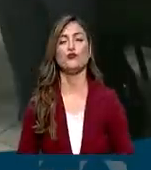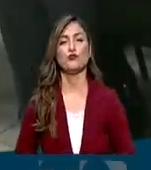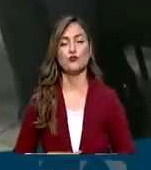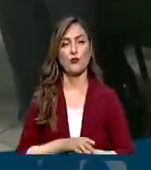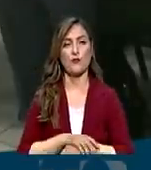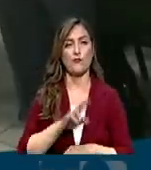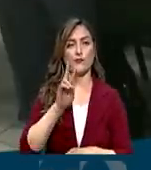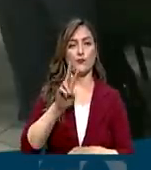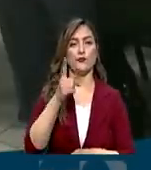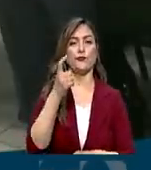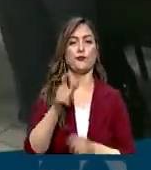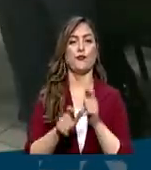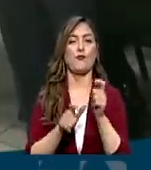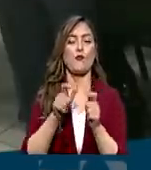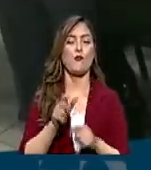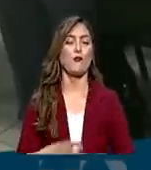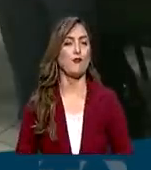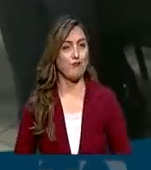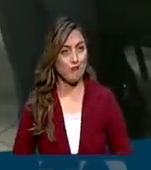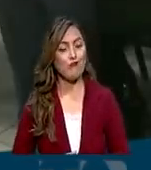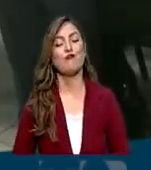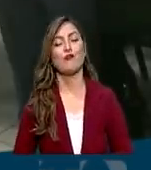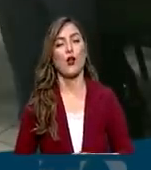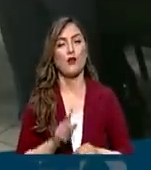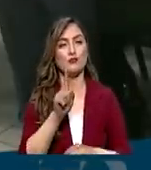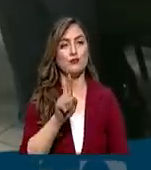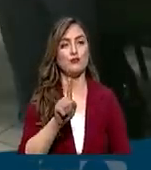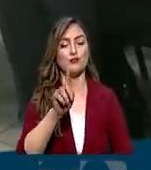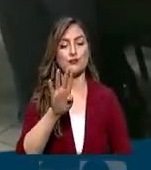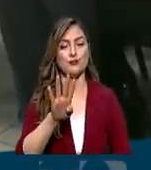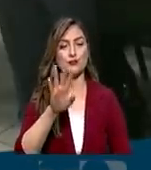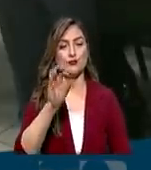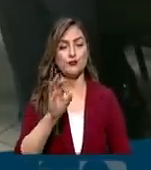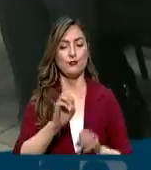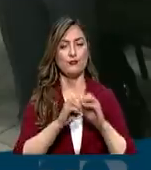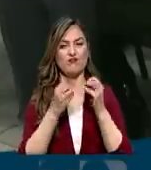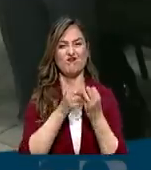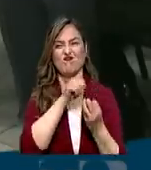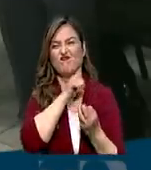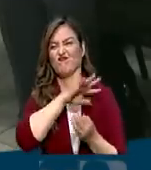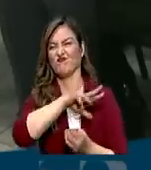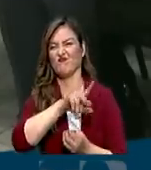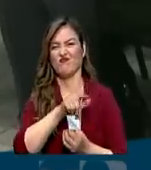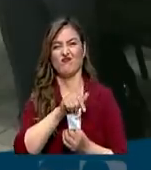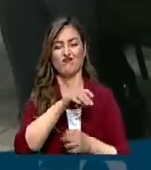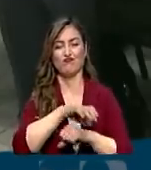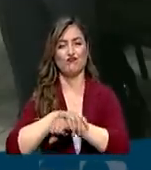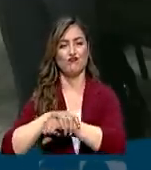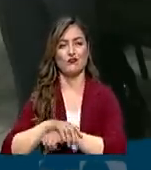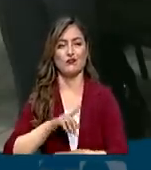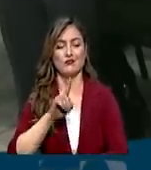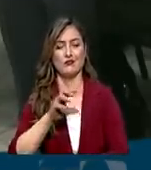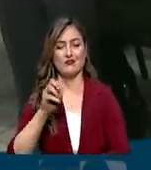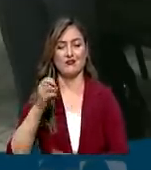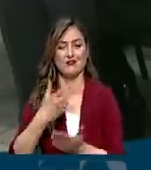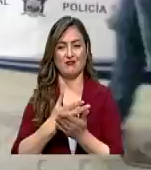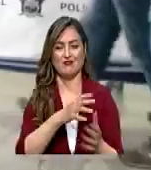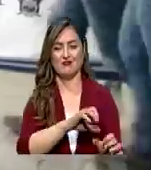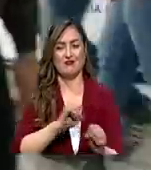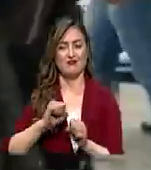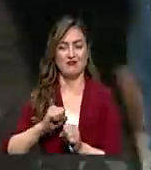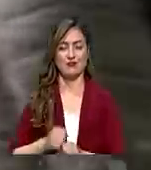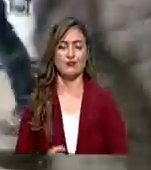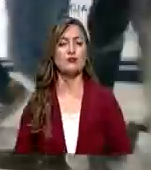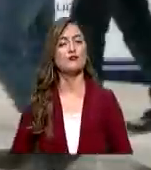detenido a 2.011 ciudadanos, ha desarticulado 149 organizaciones delictivas y ha decomisado 100 armas de fuego.